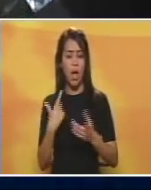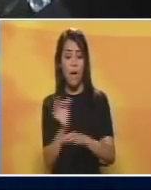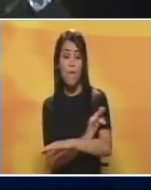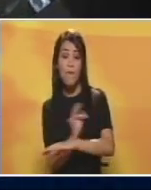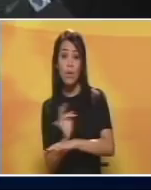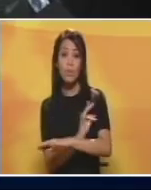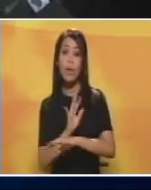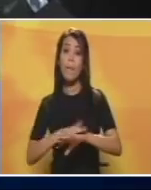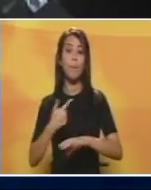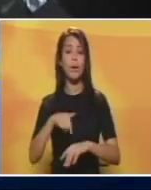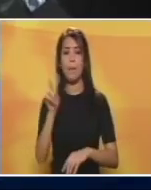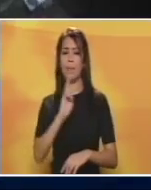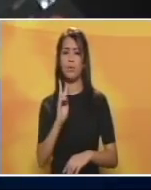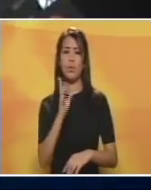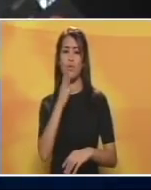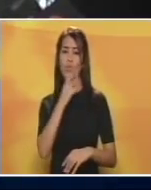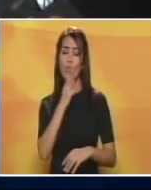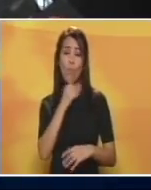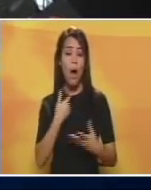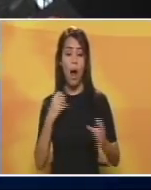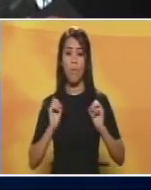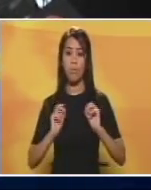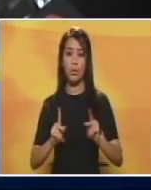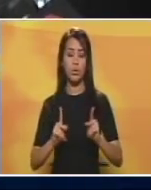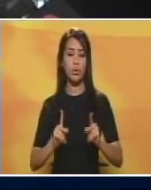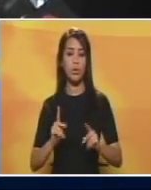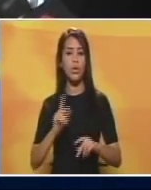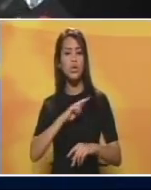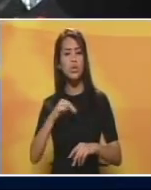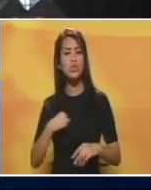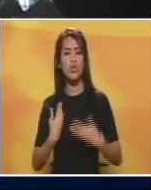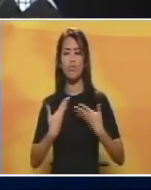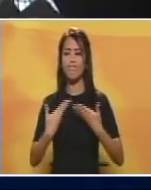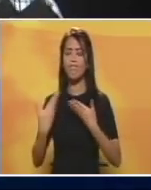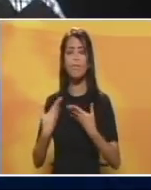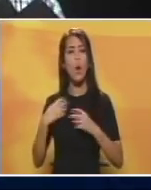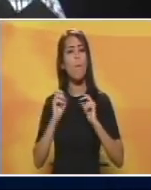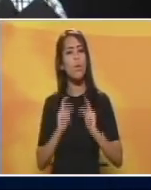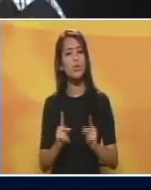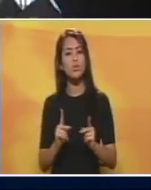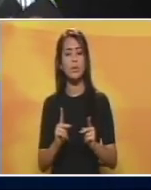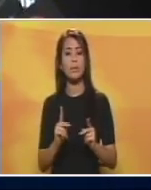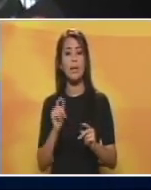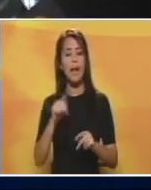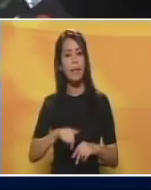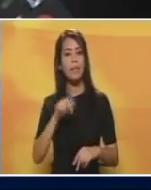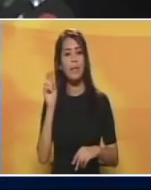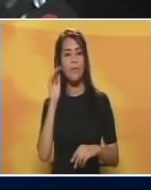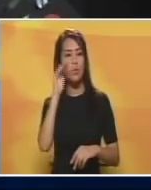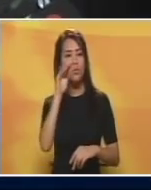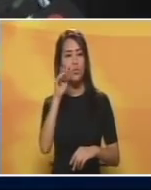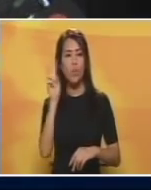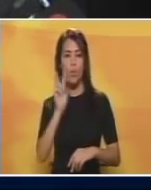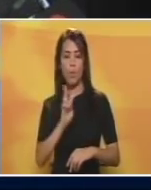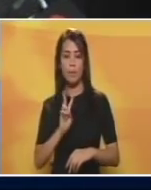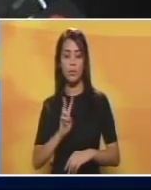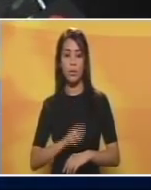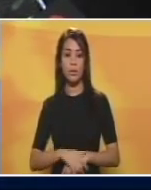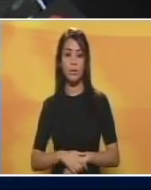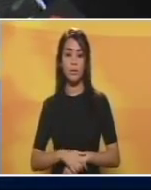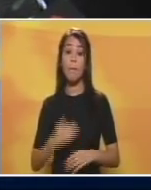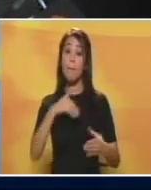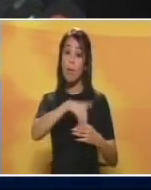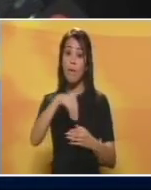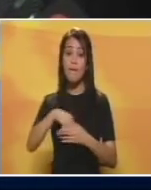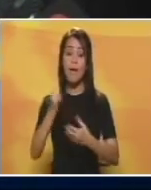frontera porque este país no les da oportunidades. Nosotros tenemos que darle a esos jóvenes la oportunidad de tener un futuro en este país. Vamos a luchar, vamos a votar y